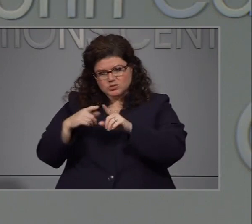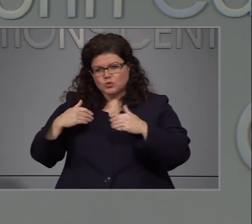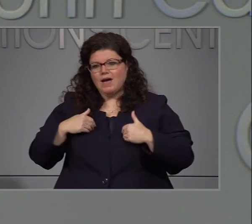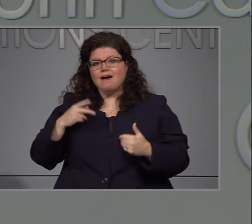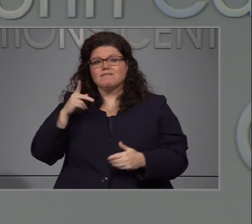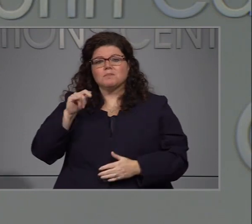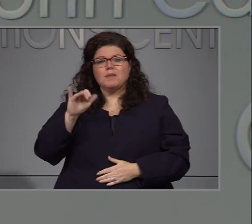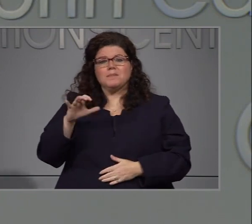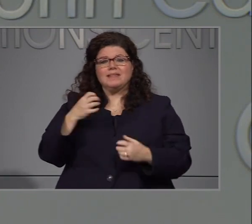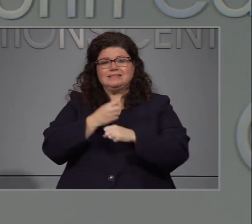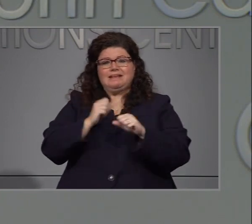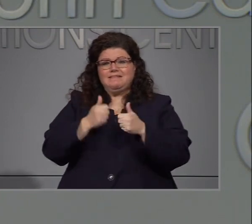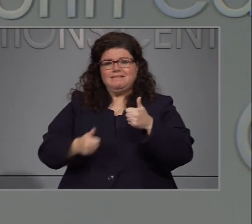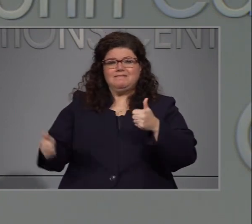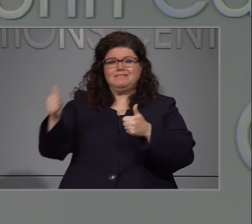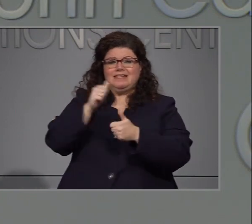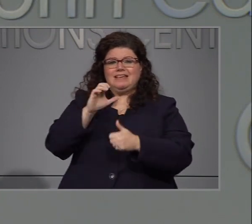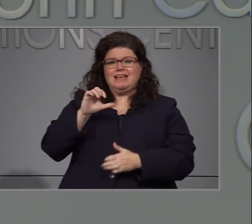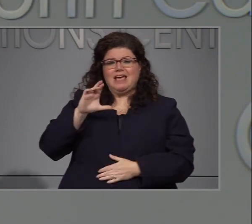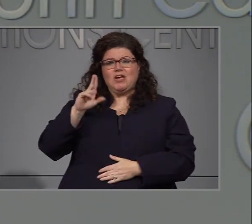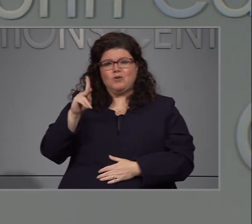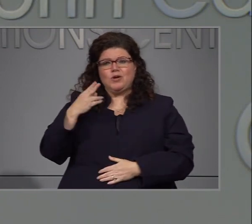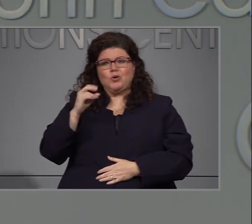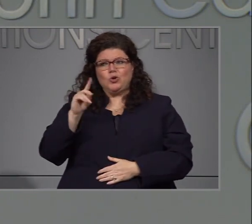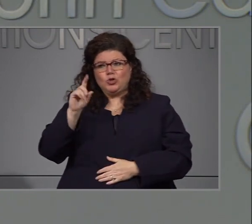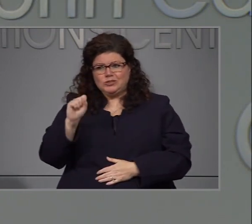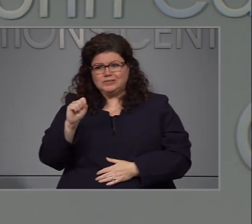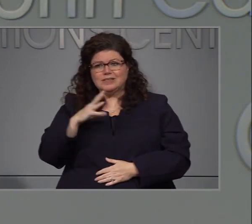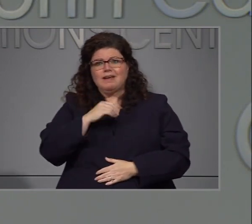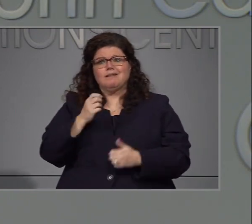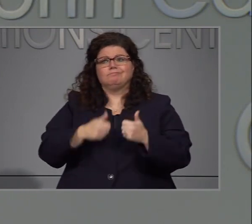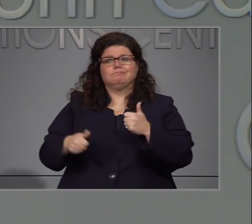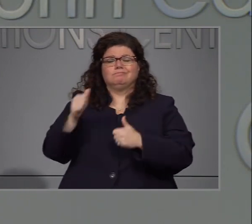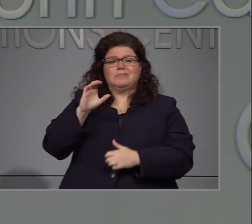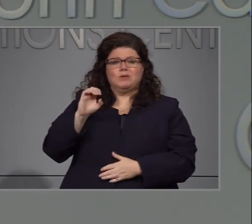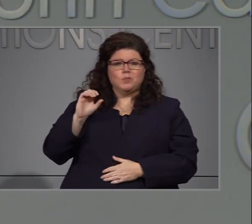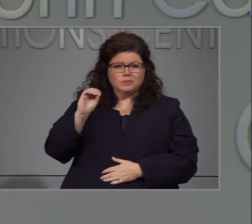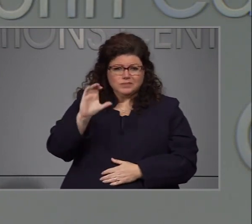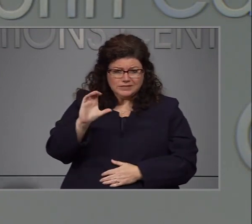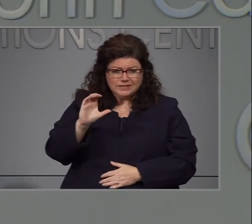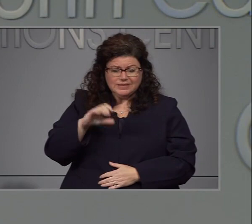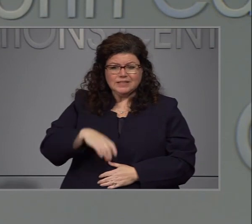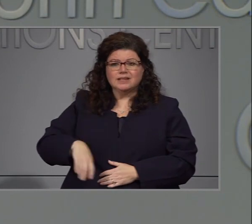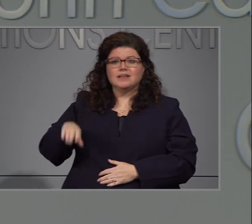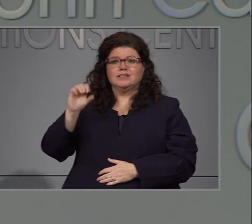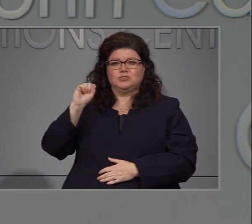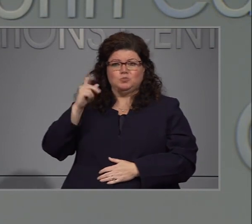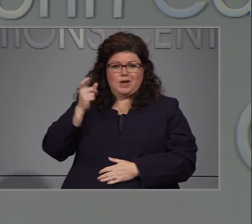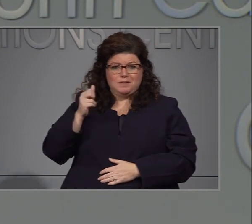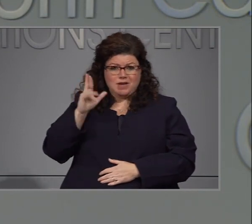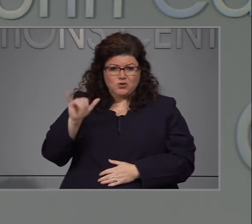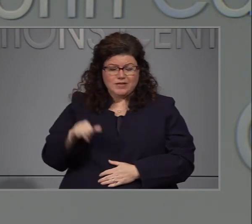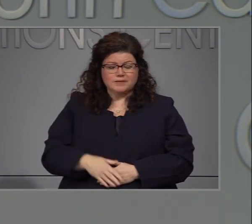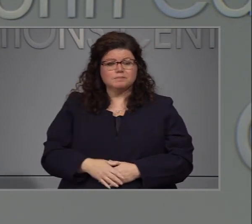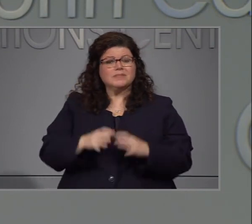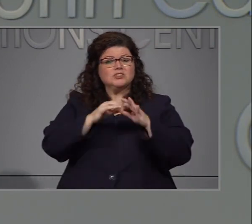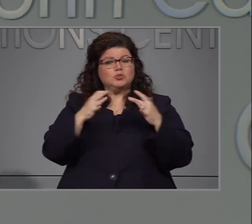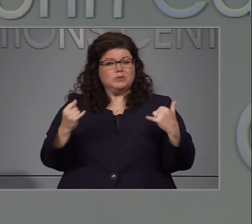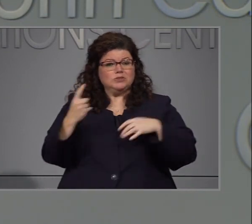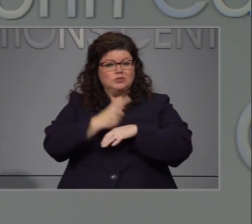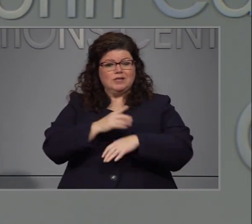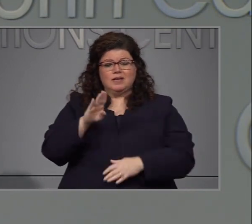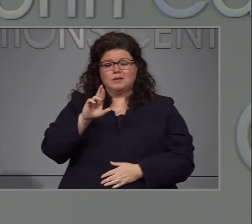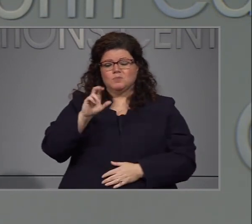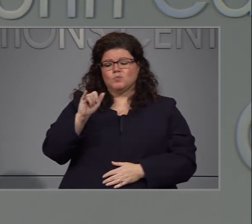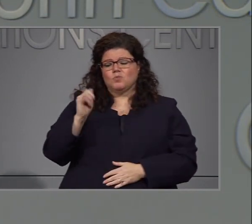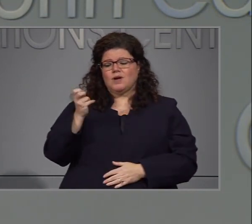de Salud Pública, Eric Hooks, y también al director de Administración de Emergencias, Mike Sprayberry. Nicole Fox y Brian